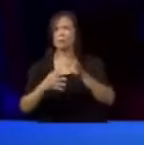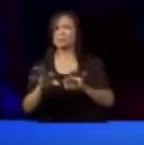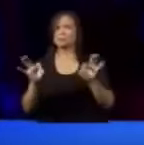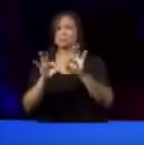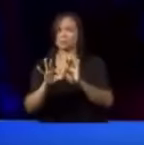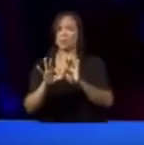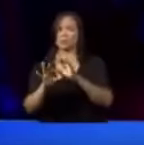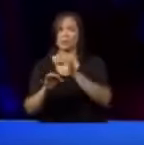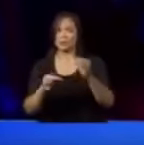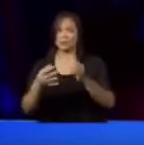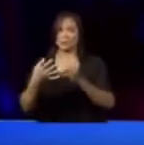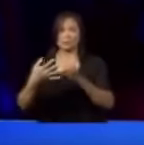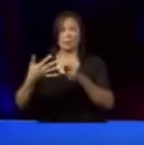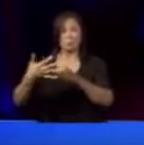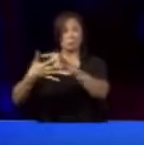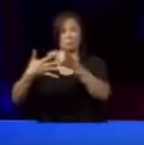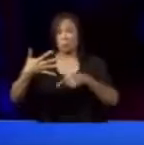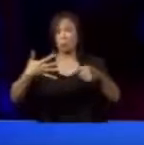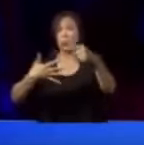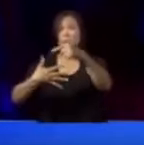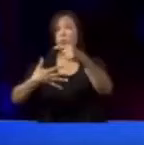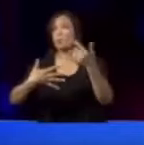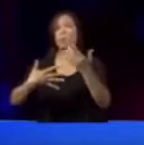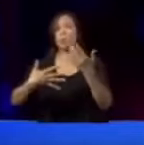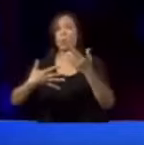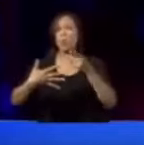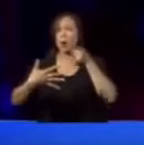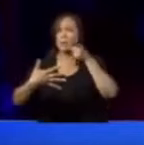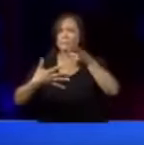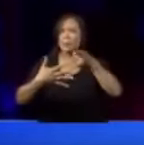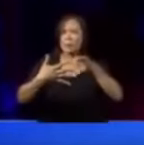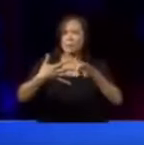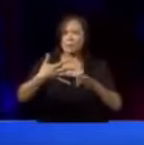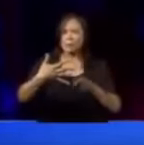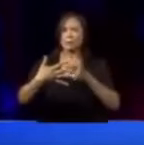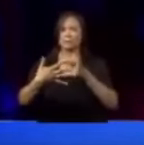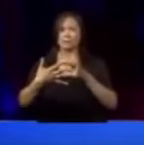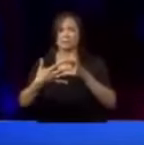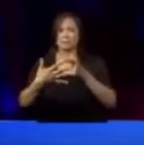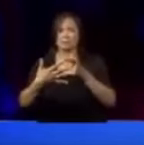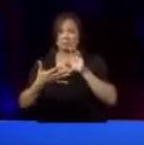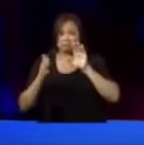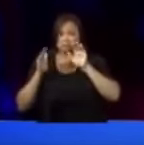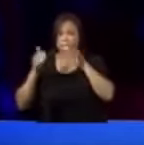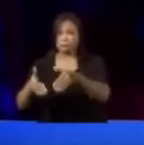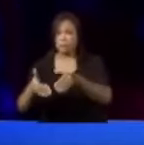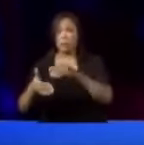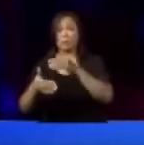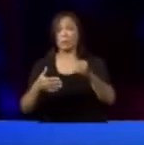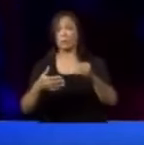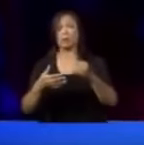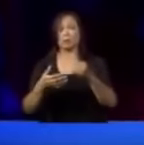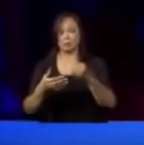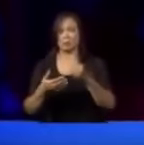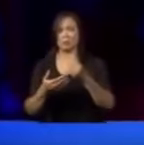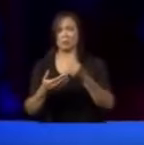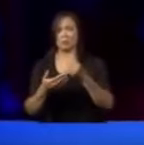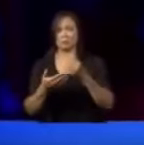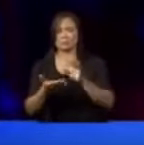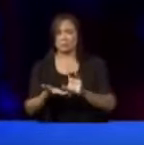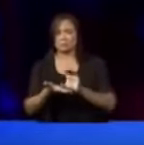Y dentro de estas, ¿cuáles áreas específicas recibirían mayor atención en términos